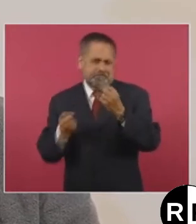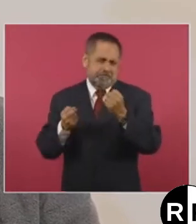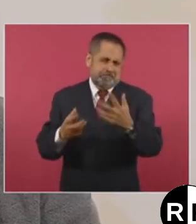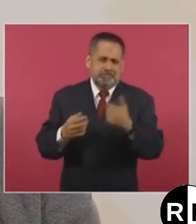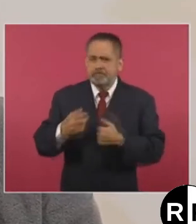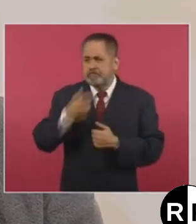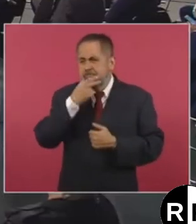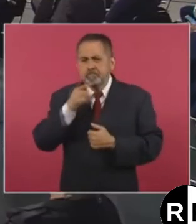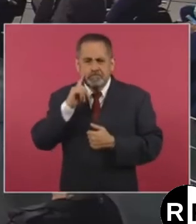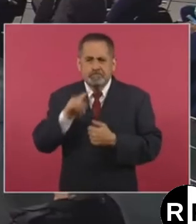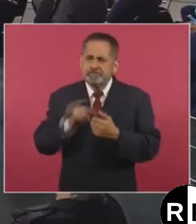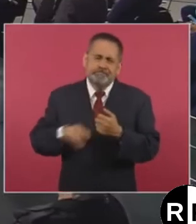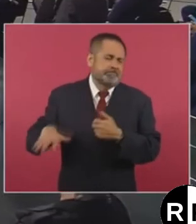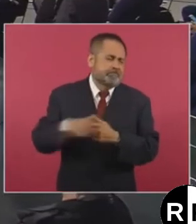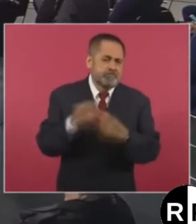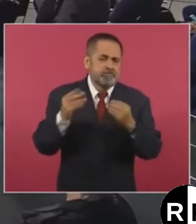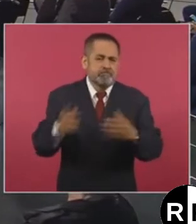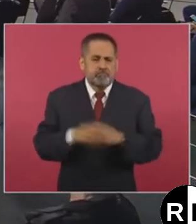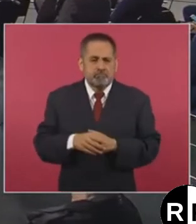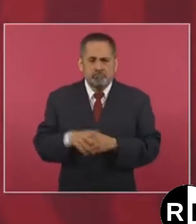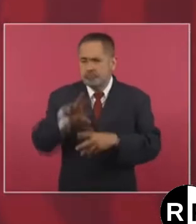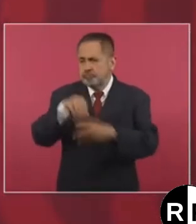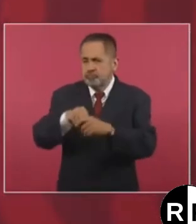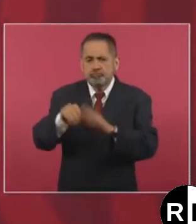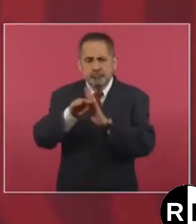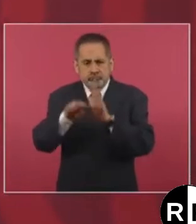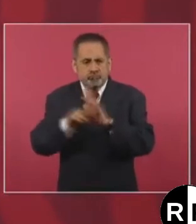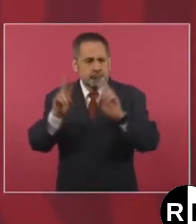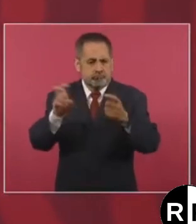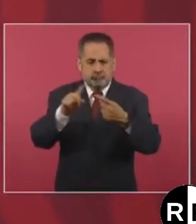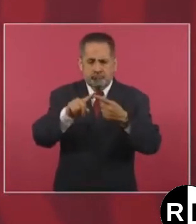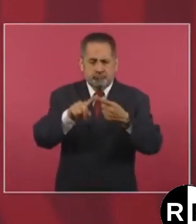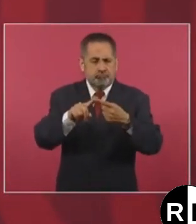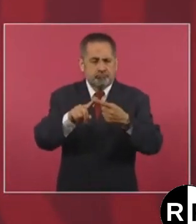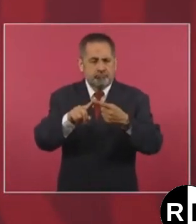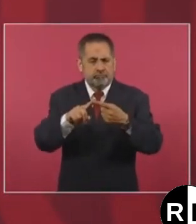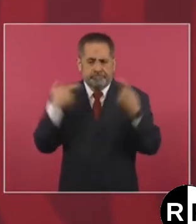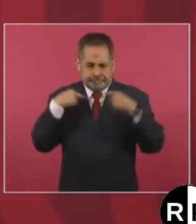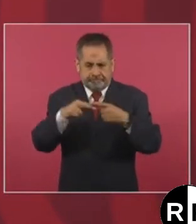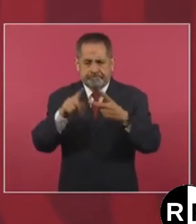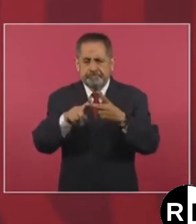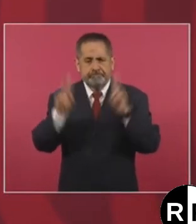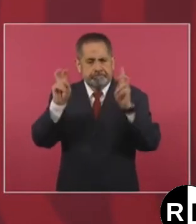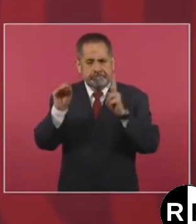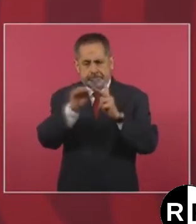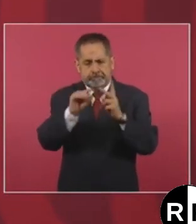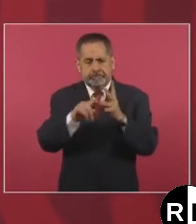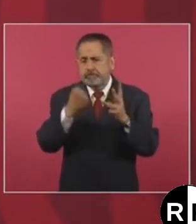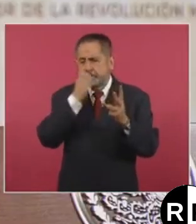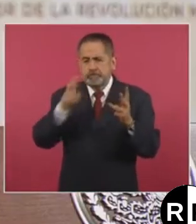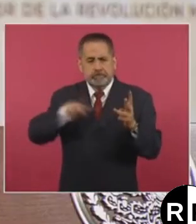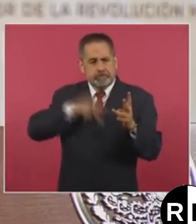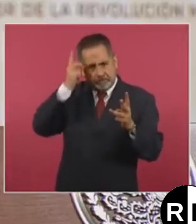maestras y maestros, contenidos educativos, la escuela es nuestra